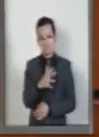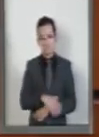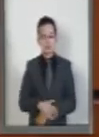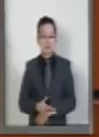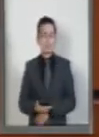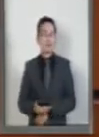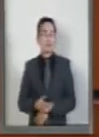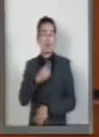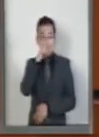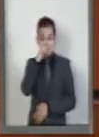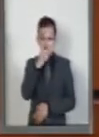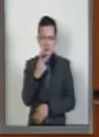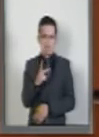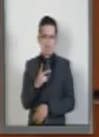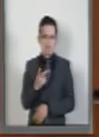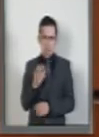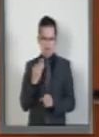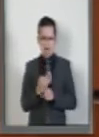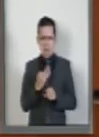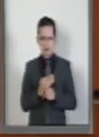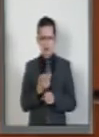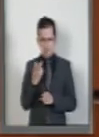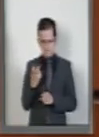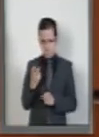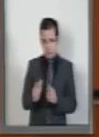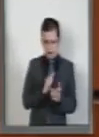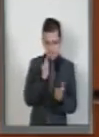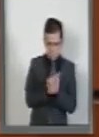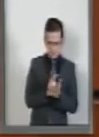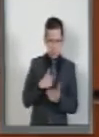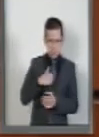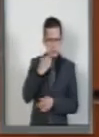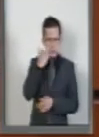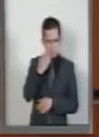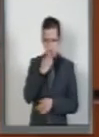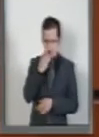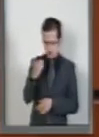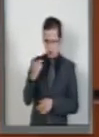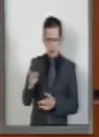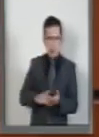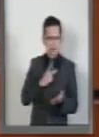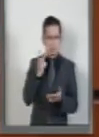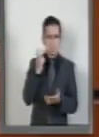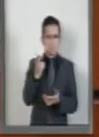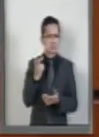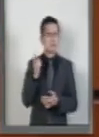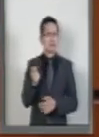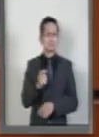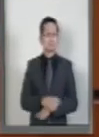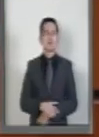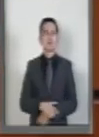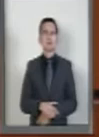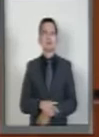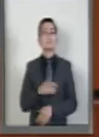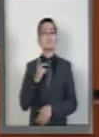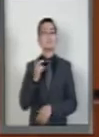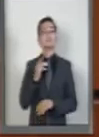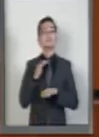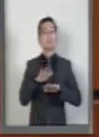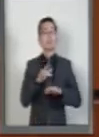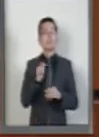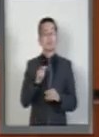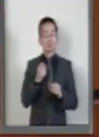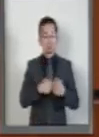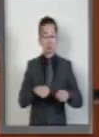esta oportunidad, a esa quisiera referirme nuevamente, haciendo alusión a la participación de